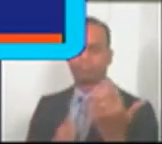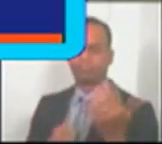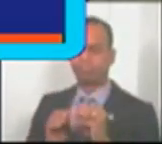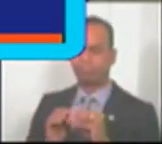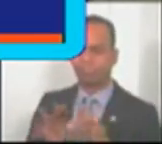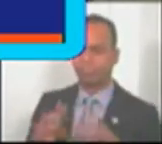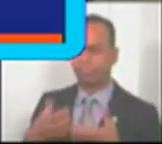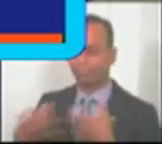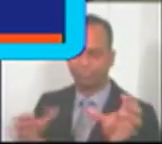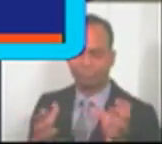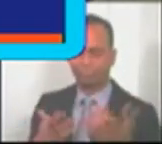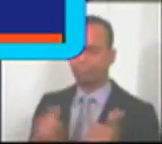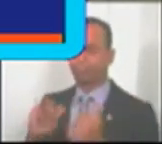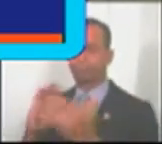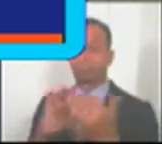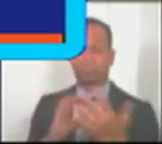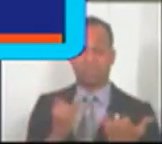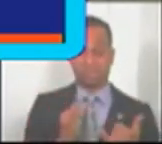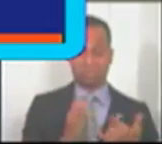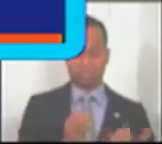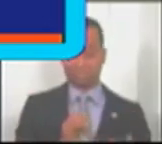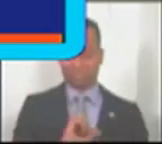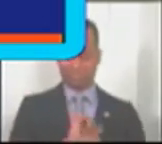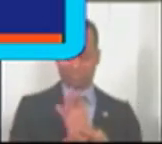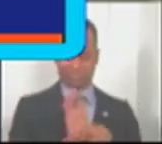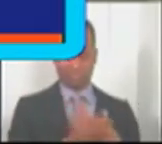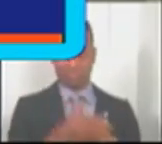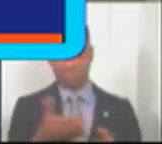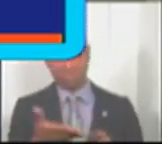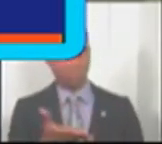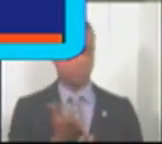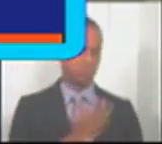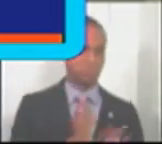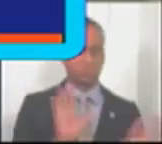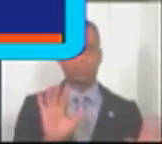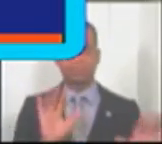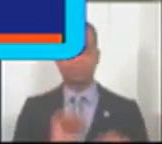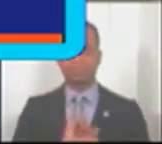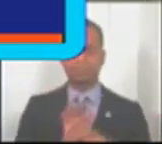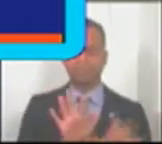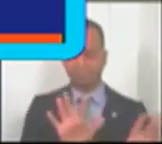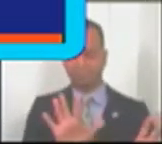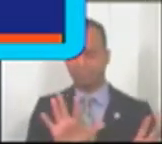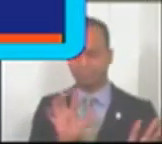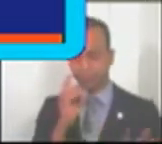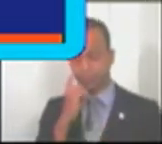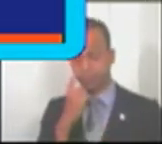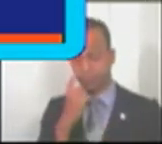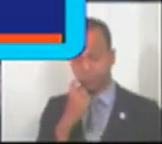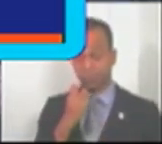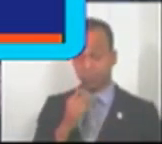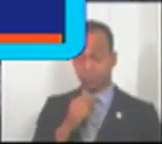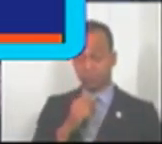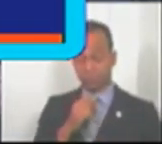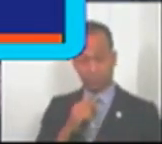ahora estamos pasando por la época post-pandemia o pandemia, como quieran, al final, incluso cuando disminuye